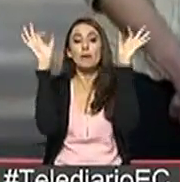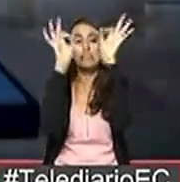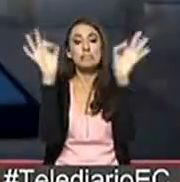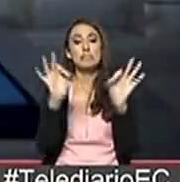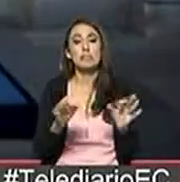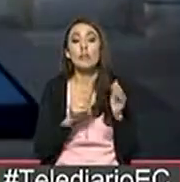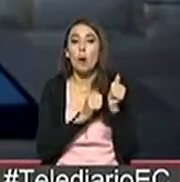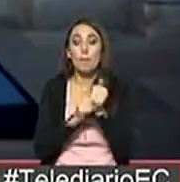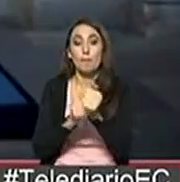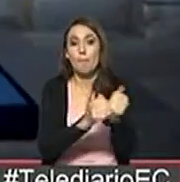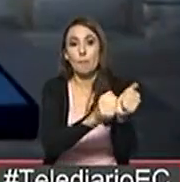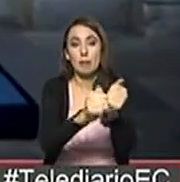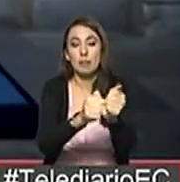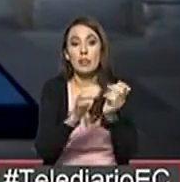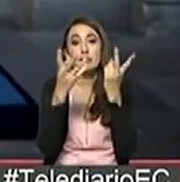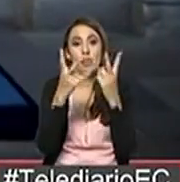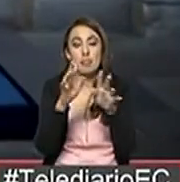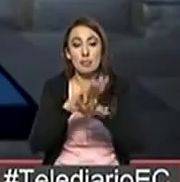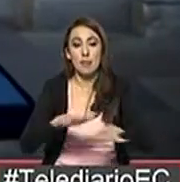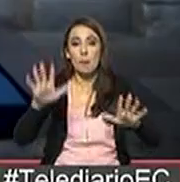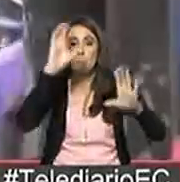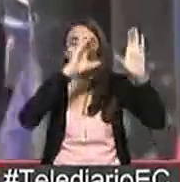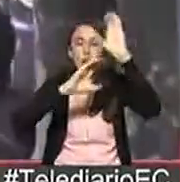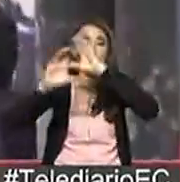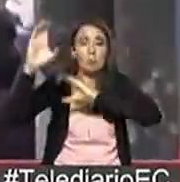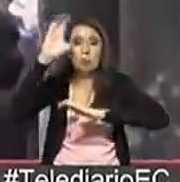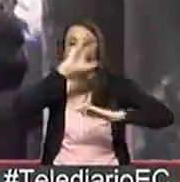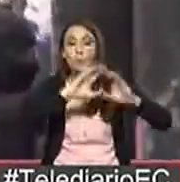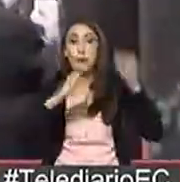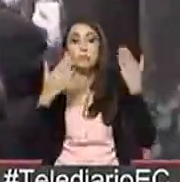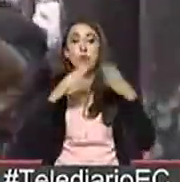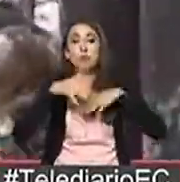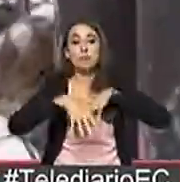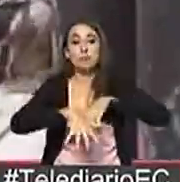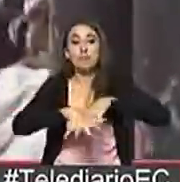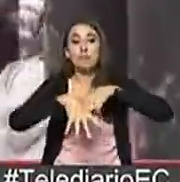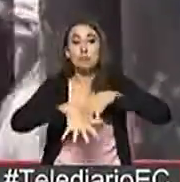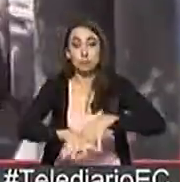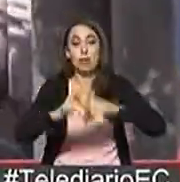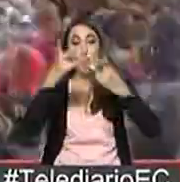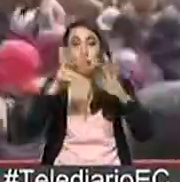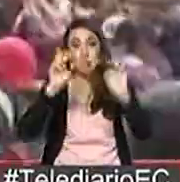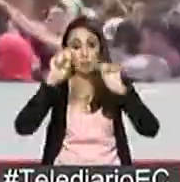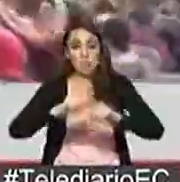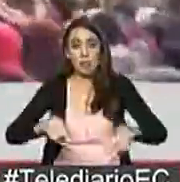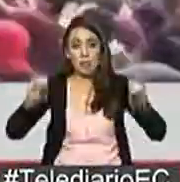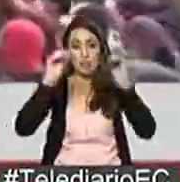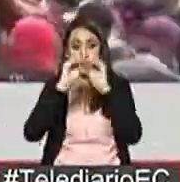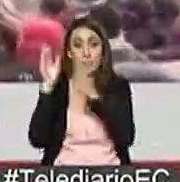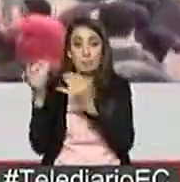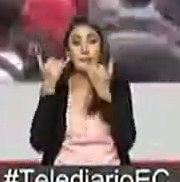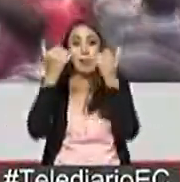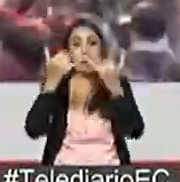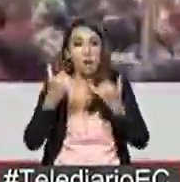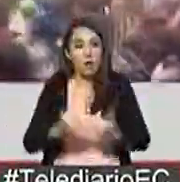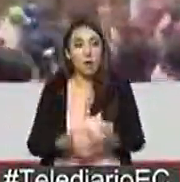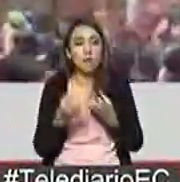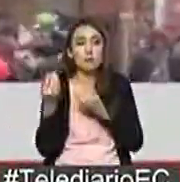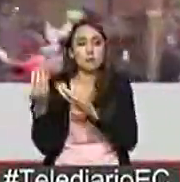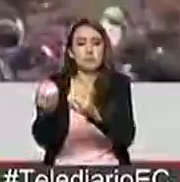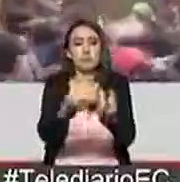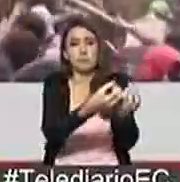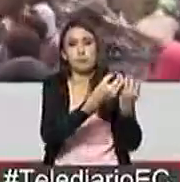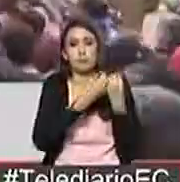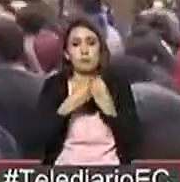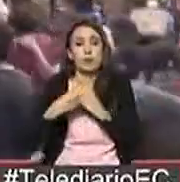o el metro, entre otras medidas que buscan frenar el estallido social y protestas violentas y manifestaciones masivas que hasta ahora dejan una veintena de muertos